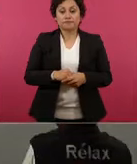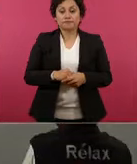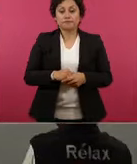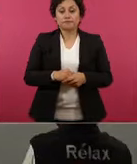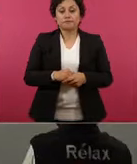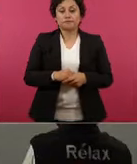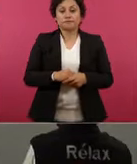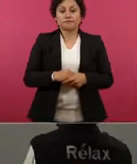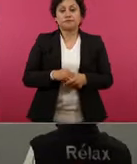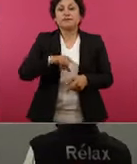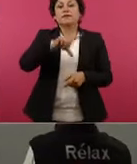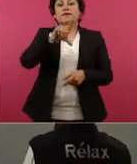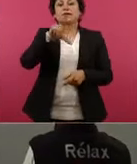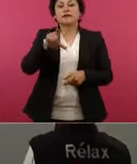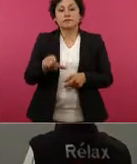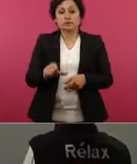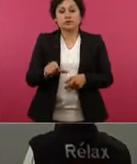viene la de Coahuila.